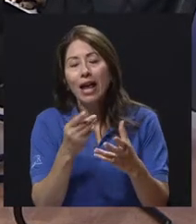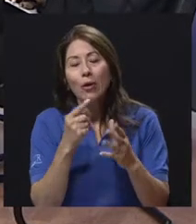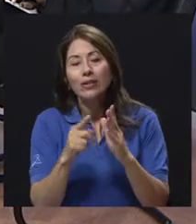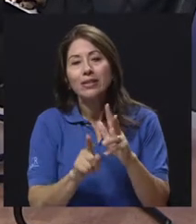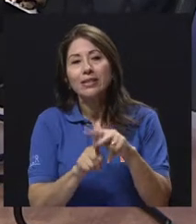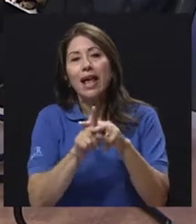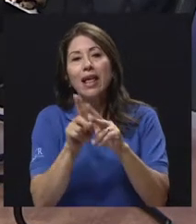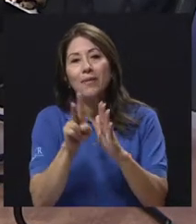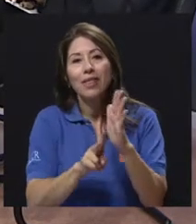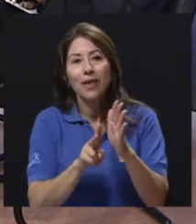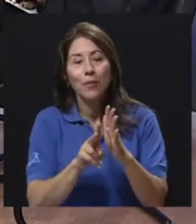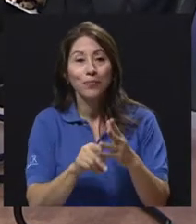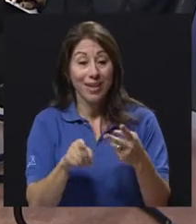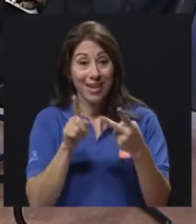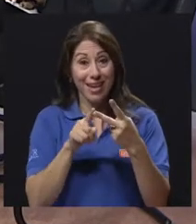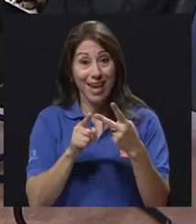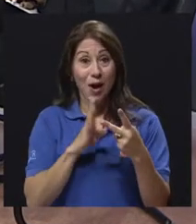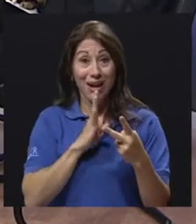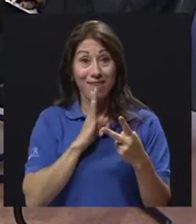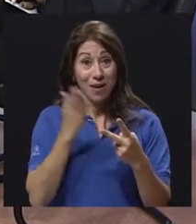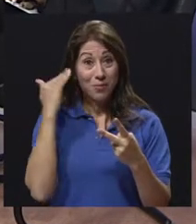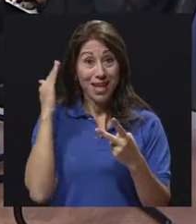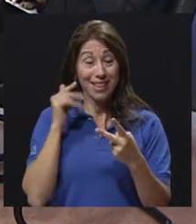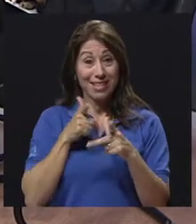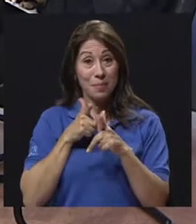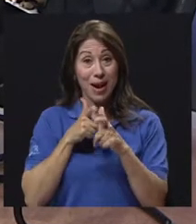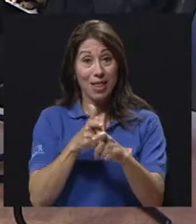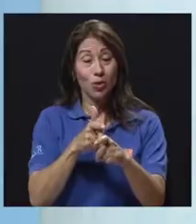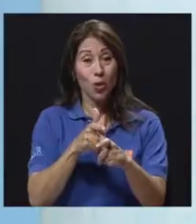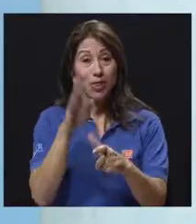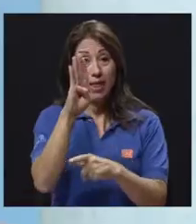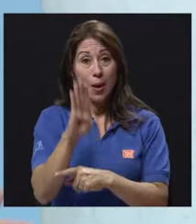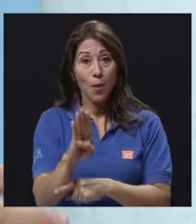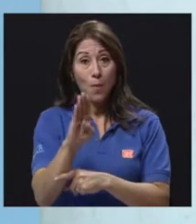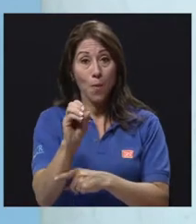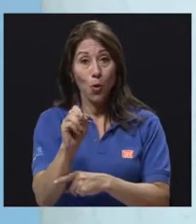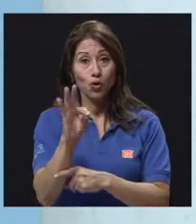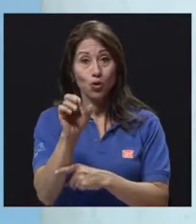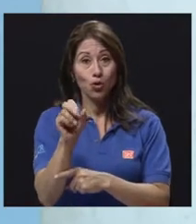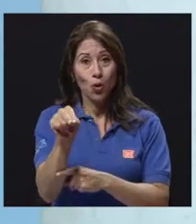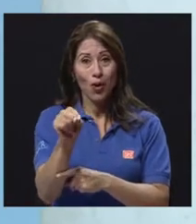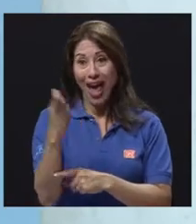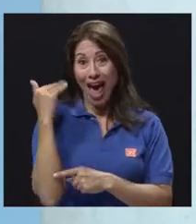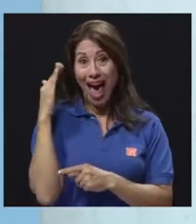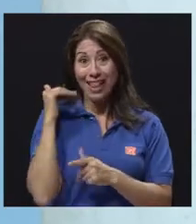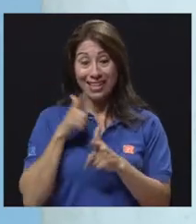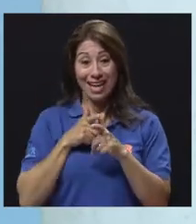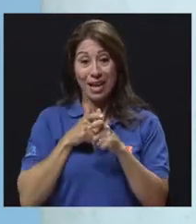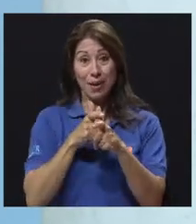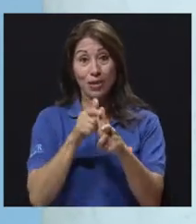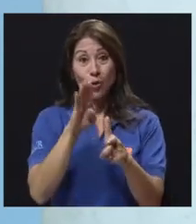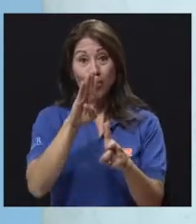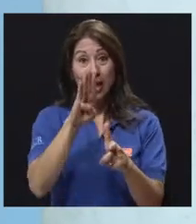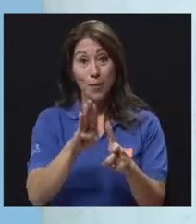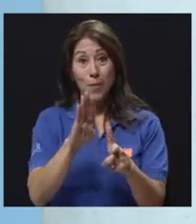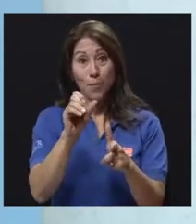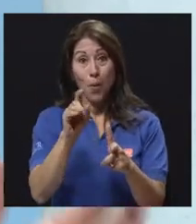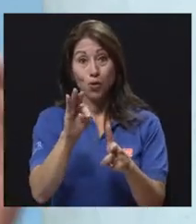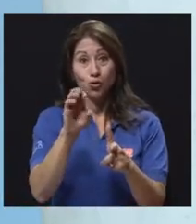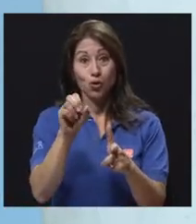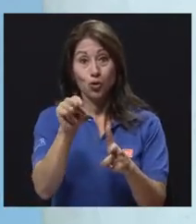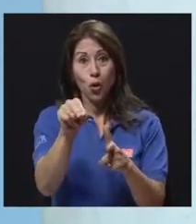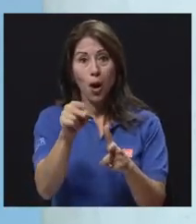también tocábamos el tema del Maratón de Boston, al haber el atentado meses antes en el Maratón ¿sí? de Boston, sabíamos que